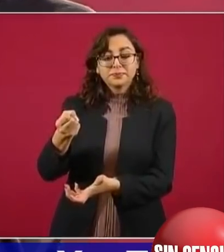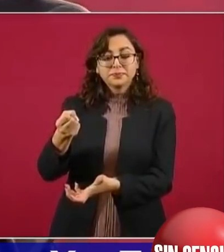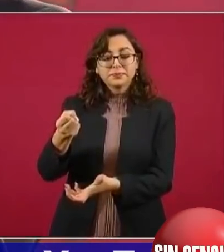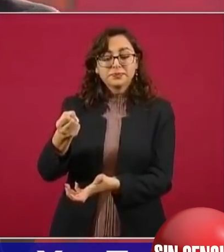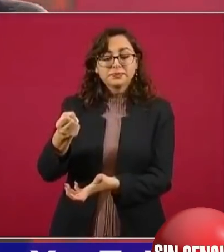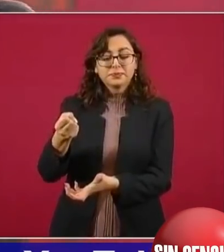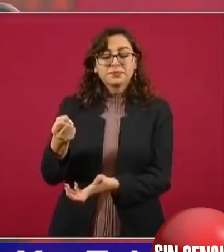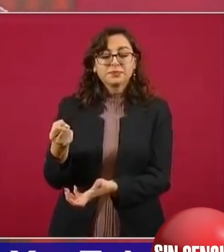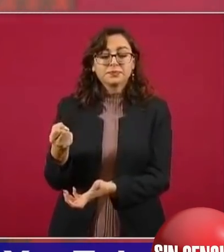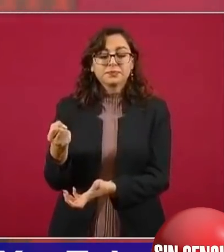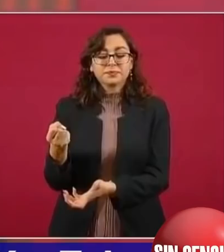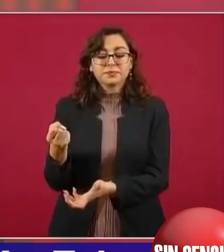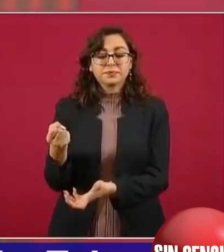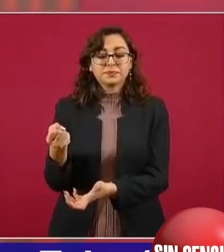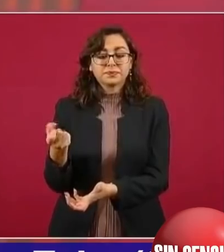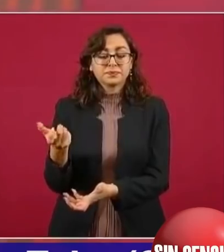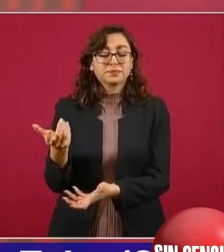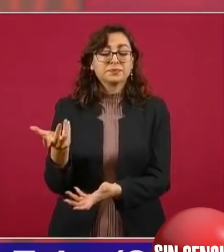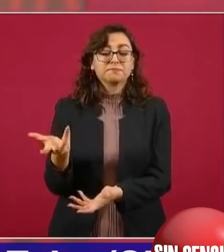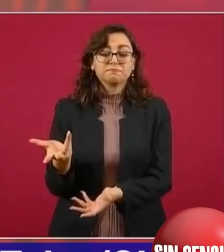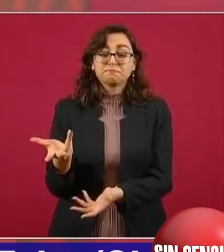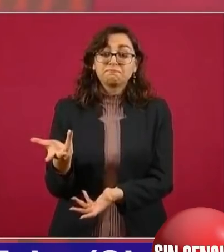impuestos